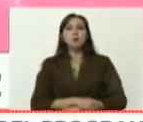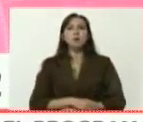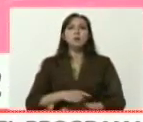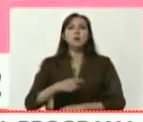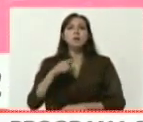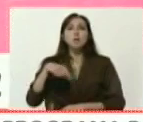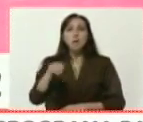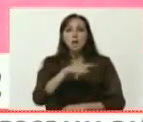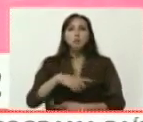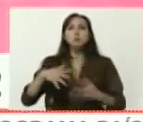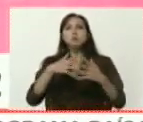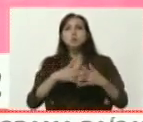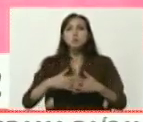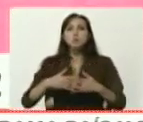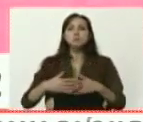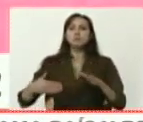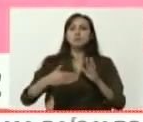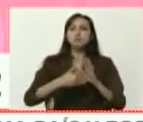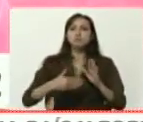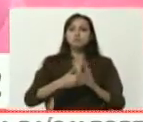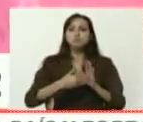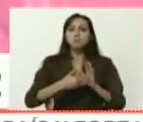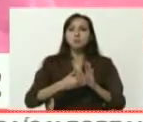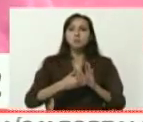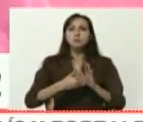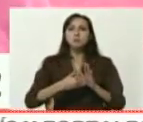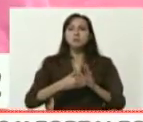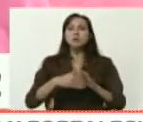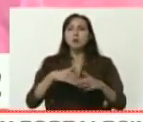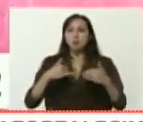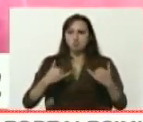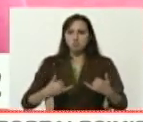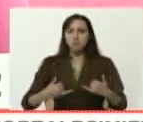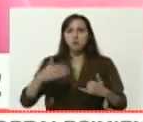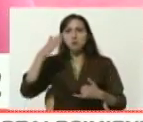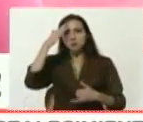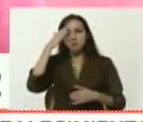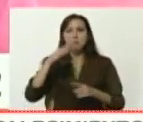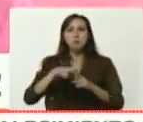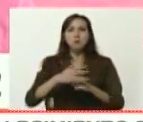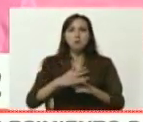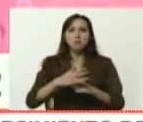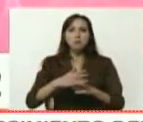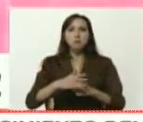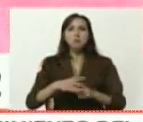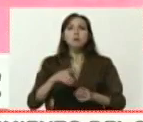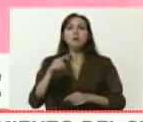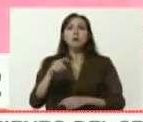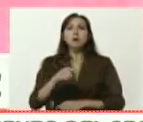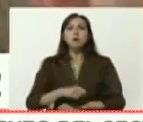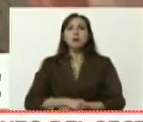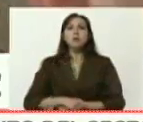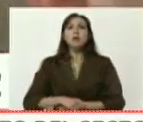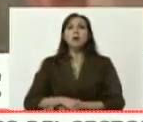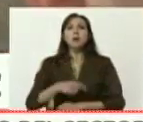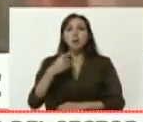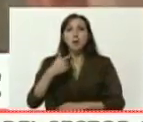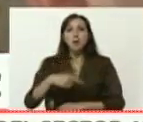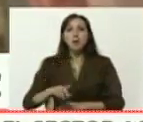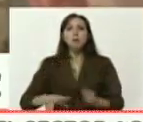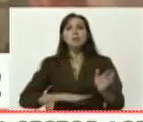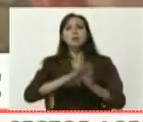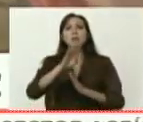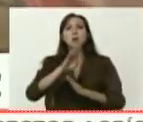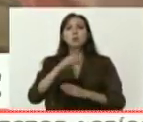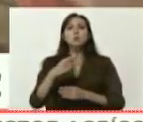esos imperios, hoy en profunda crisis, en la etapa actual del desarrollo del capital, en su